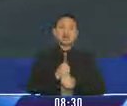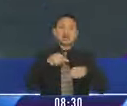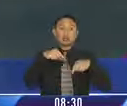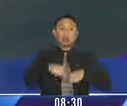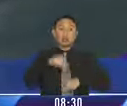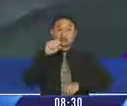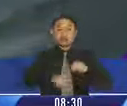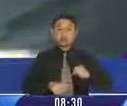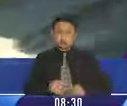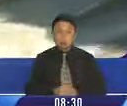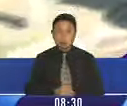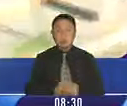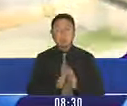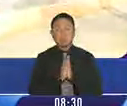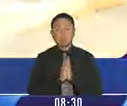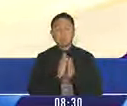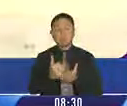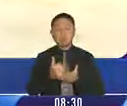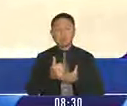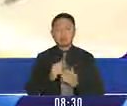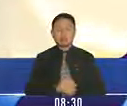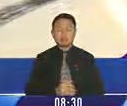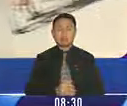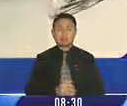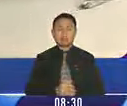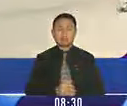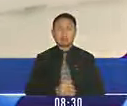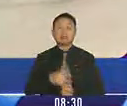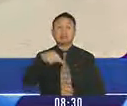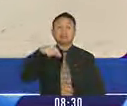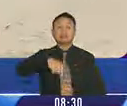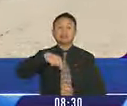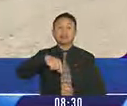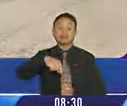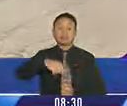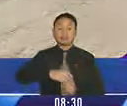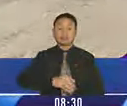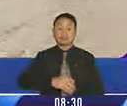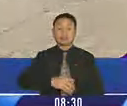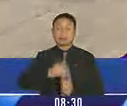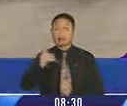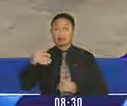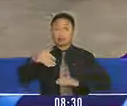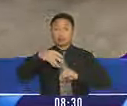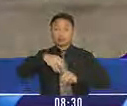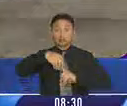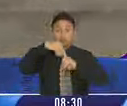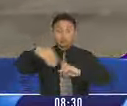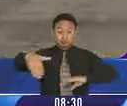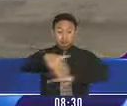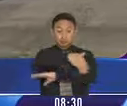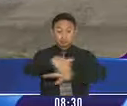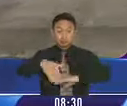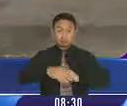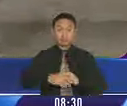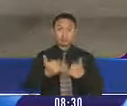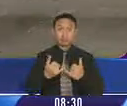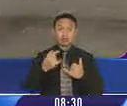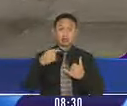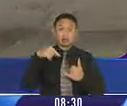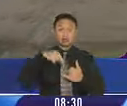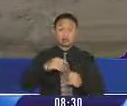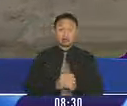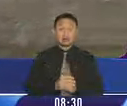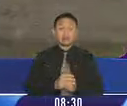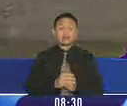desgastado. Pedimos de... Esta es una calle que descongestiona todo lo de la principal. Todos los carros del día de normales, de